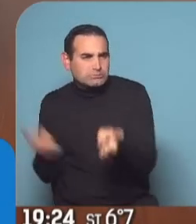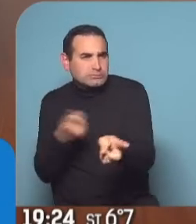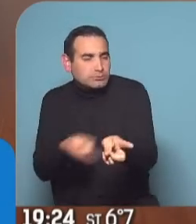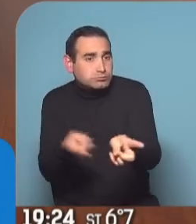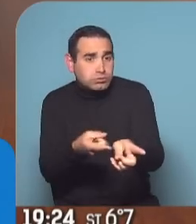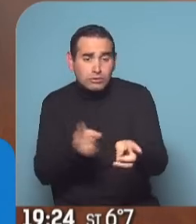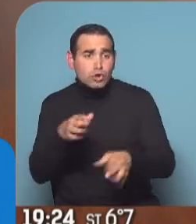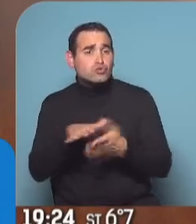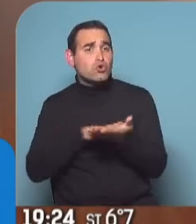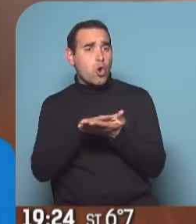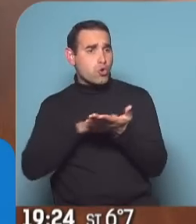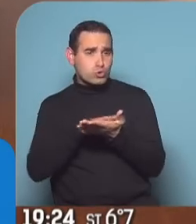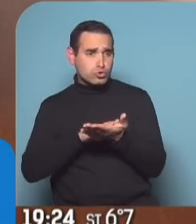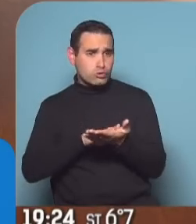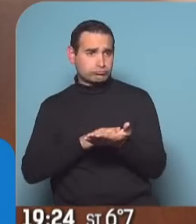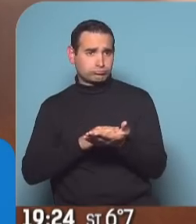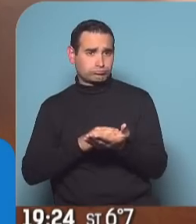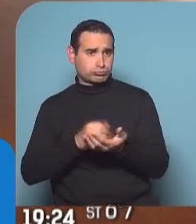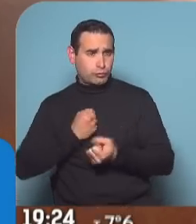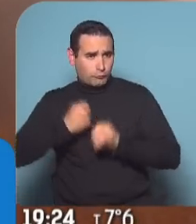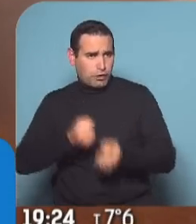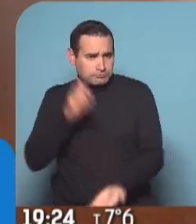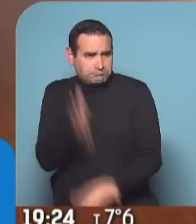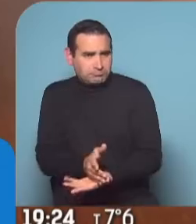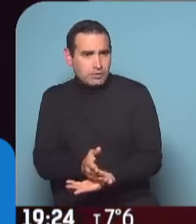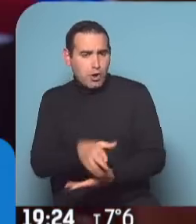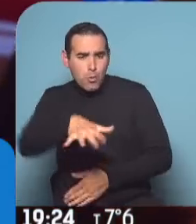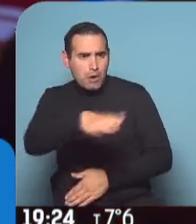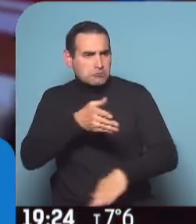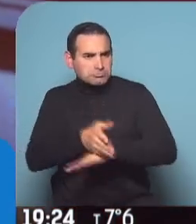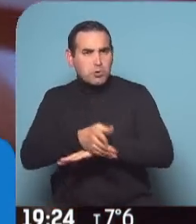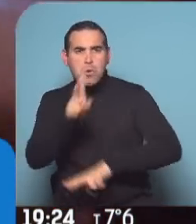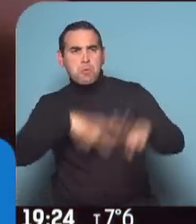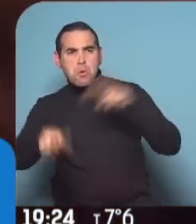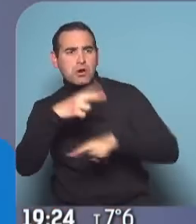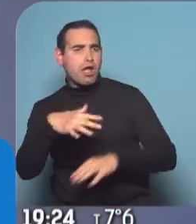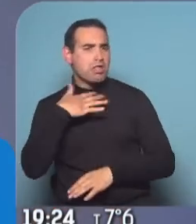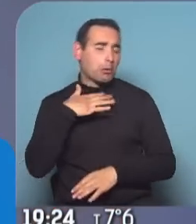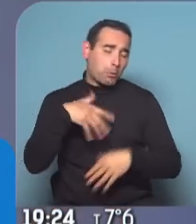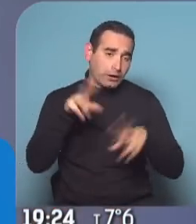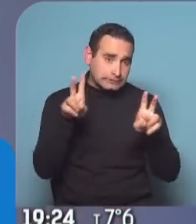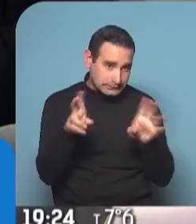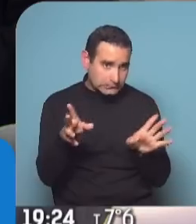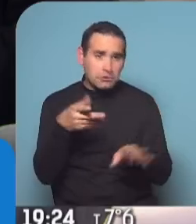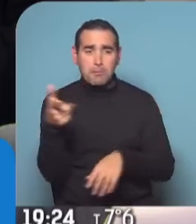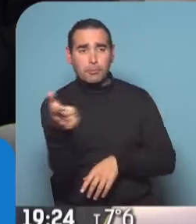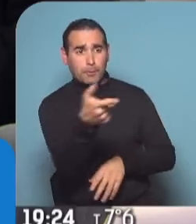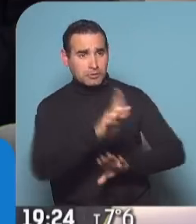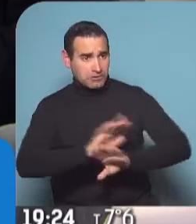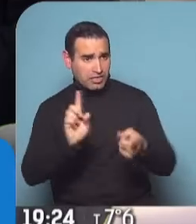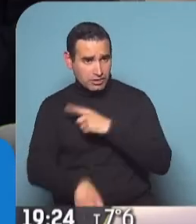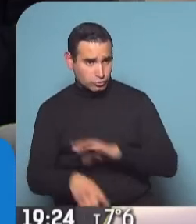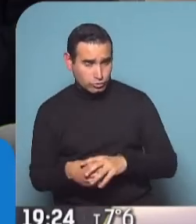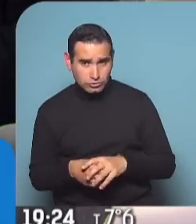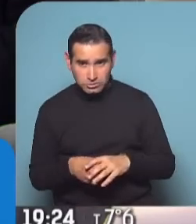encuentran es una solución de mano dura, que es ingresar a los barrios a buscar malandros y los matan. Sería, digamos,